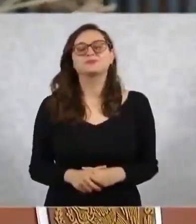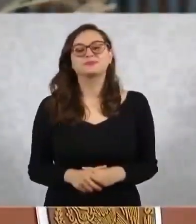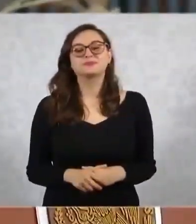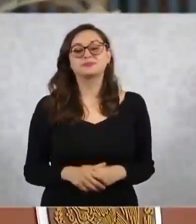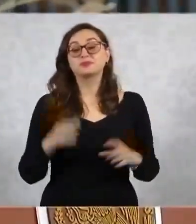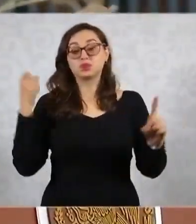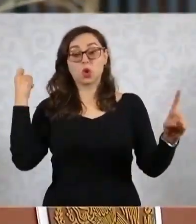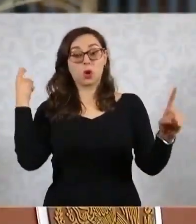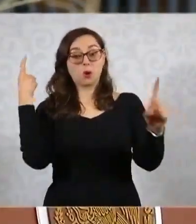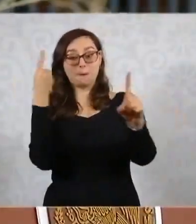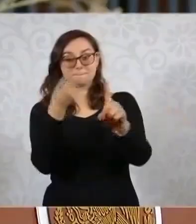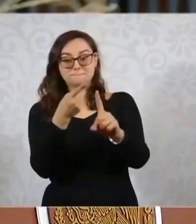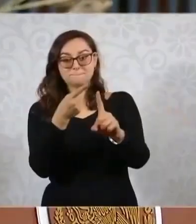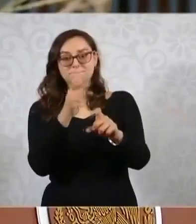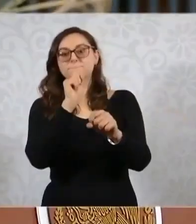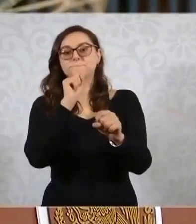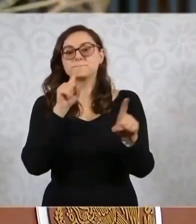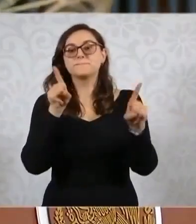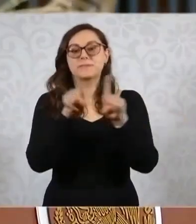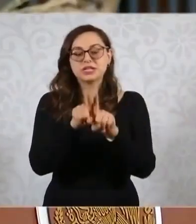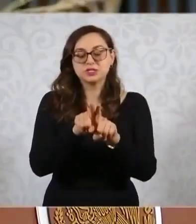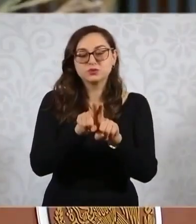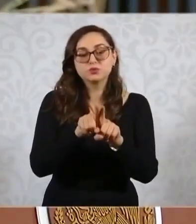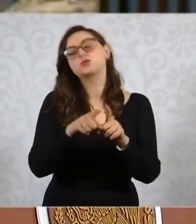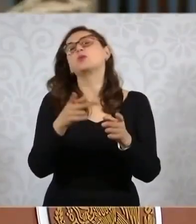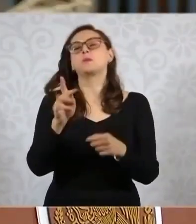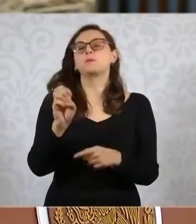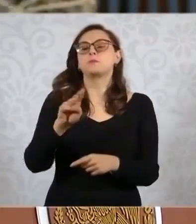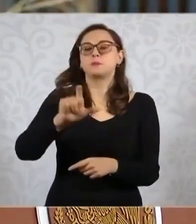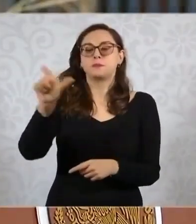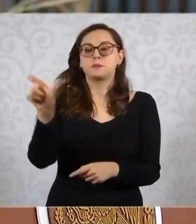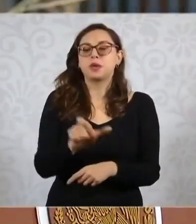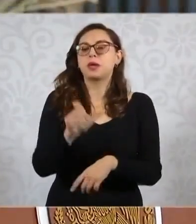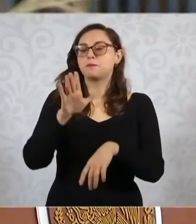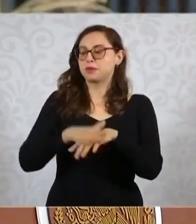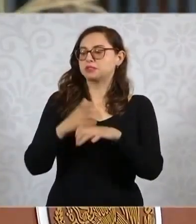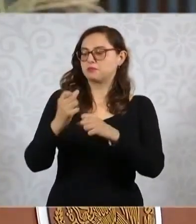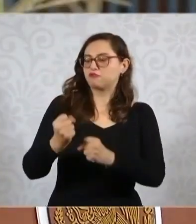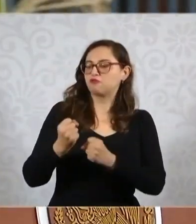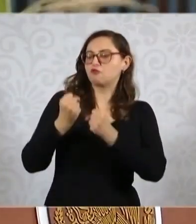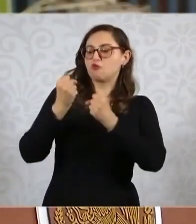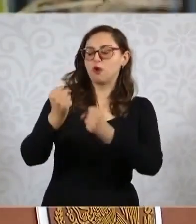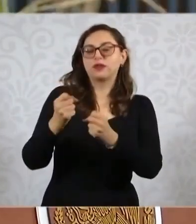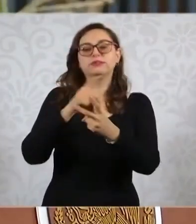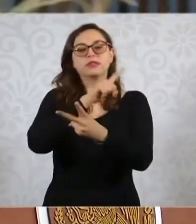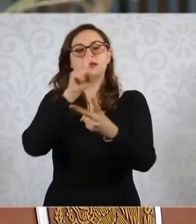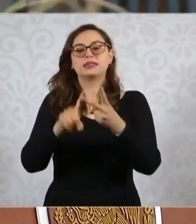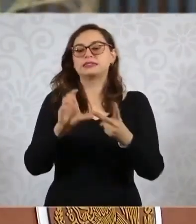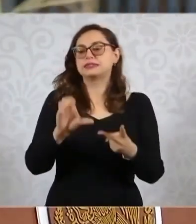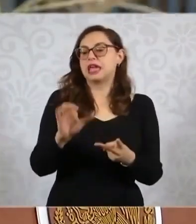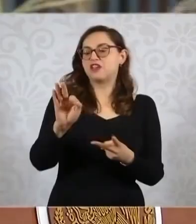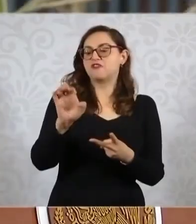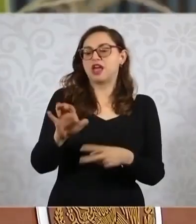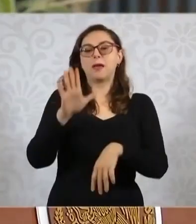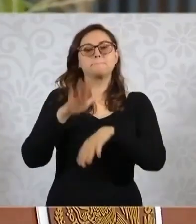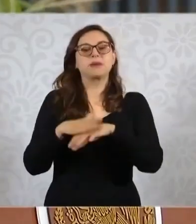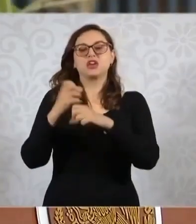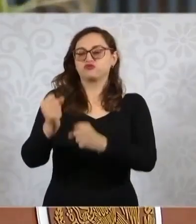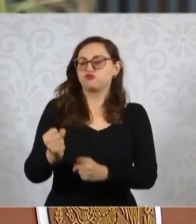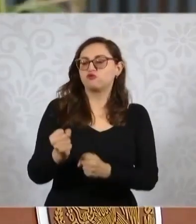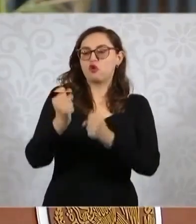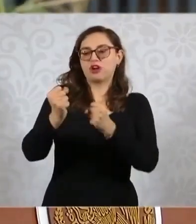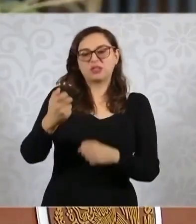objetivo sigue siendo fortalecer a Pemex y a Comisión Federal de Electricidad como